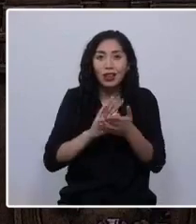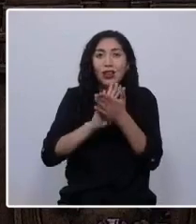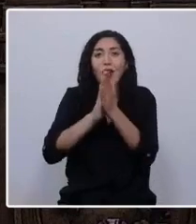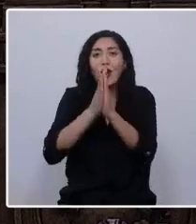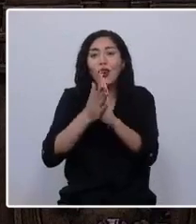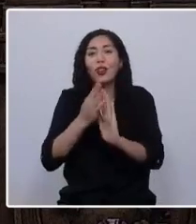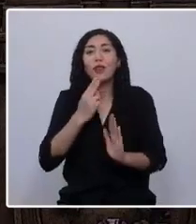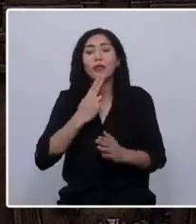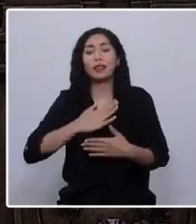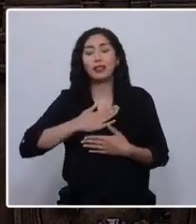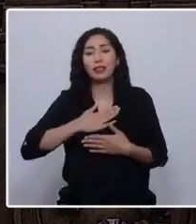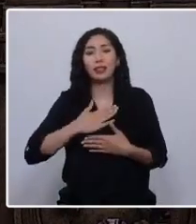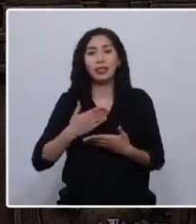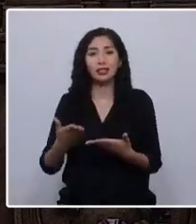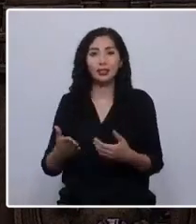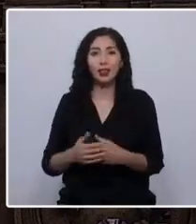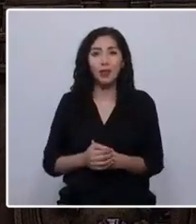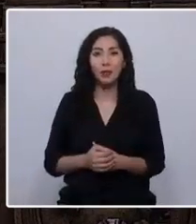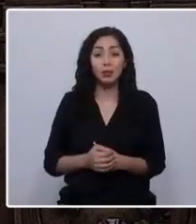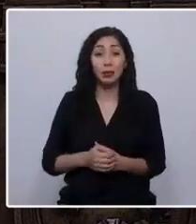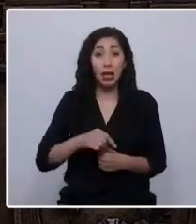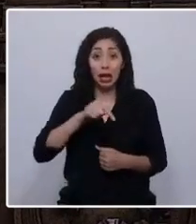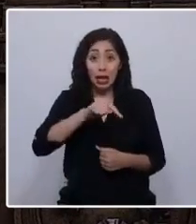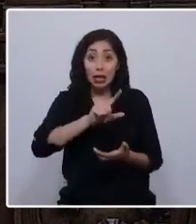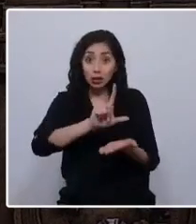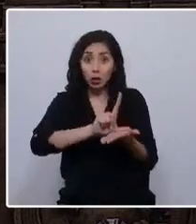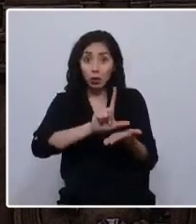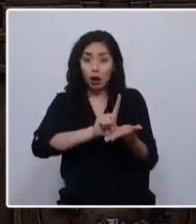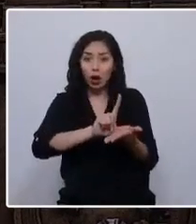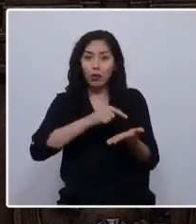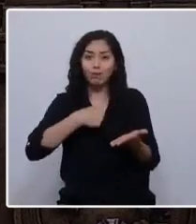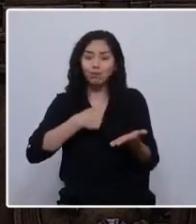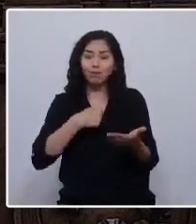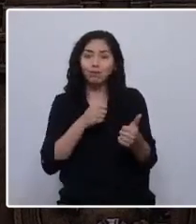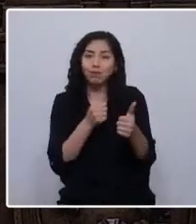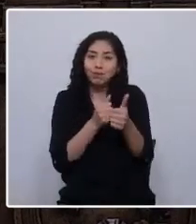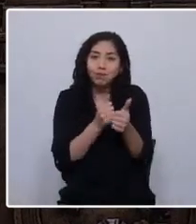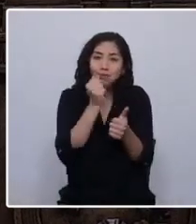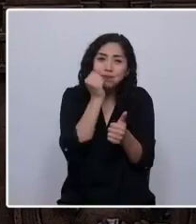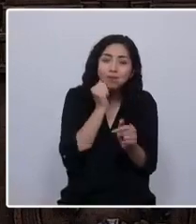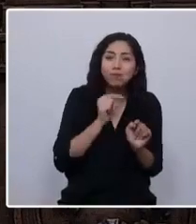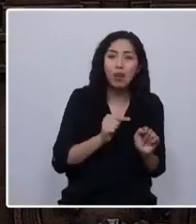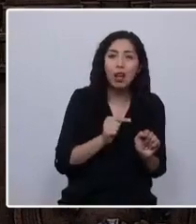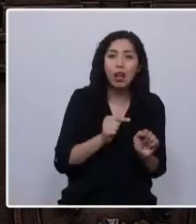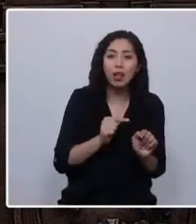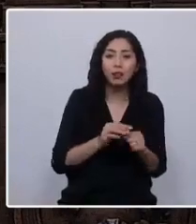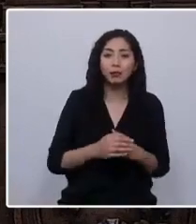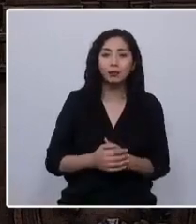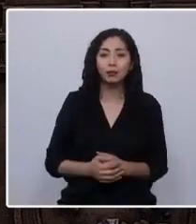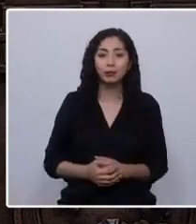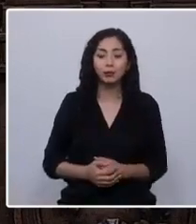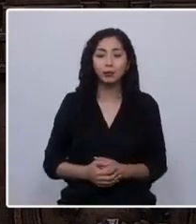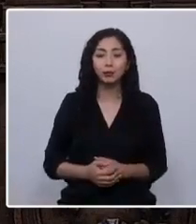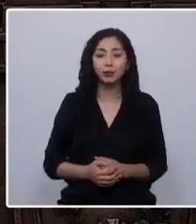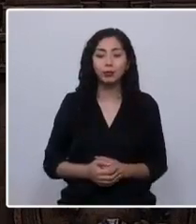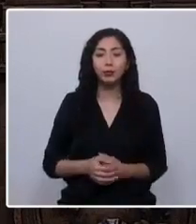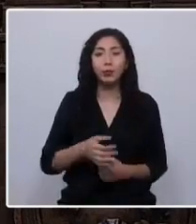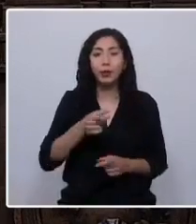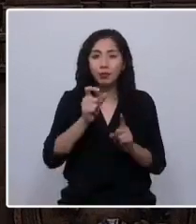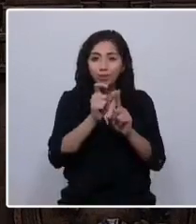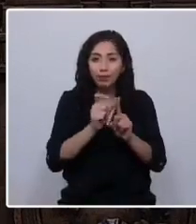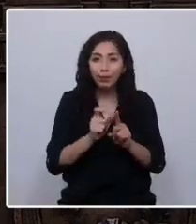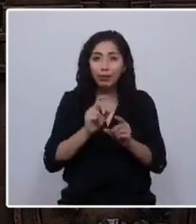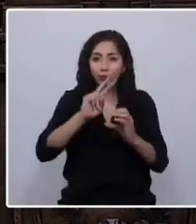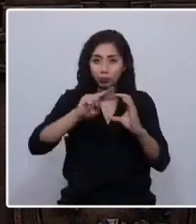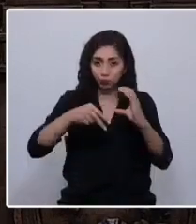Nehuen, y es un lugar con el que tengo peumas cuando estoy en la Huaria. Sin